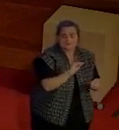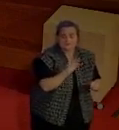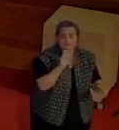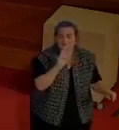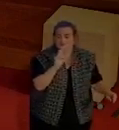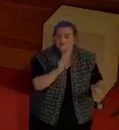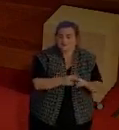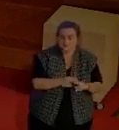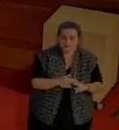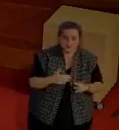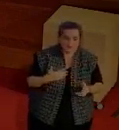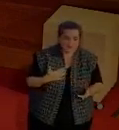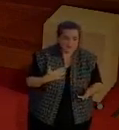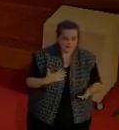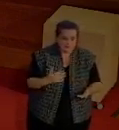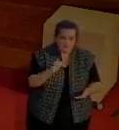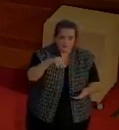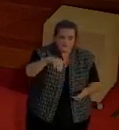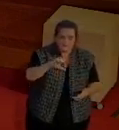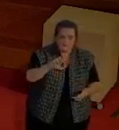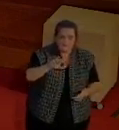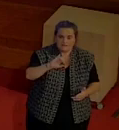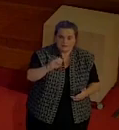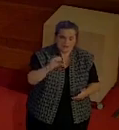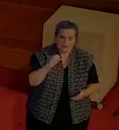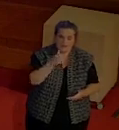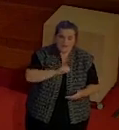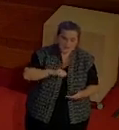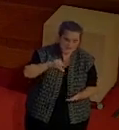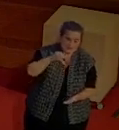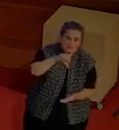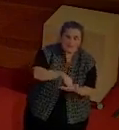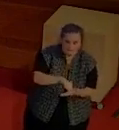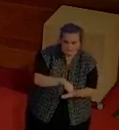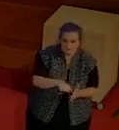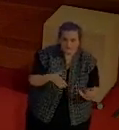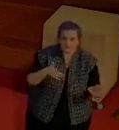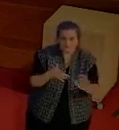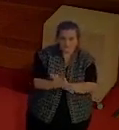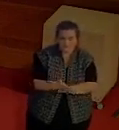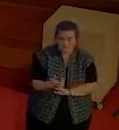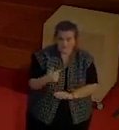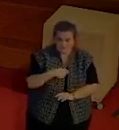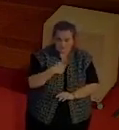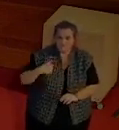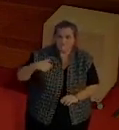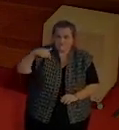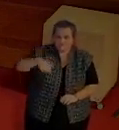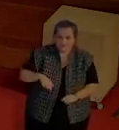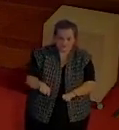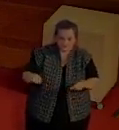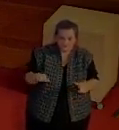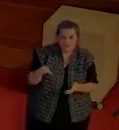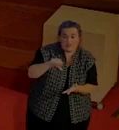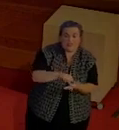centro el Imperio del centro quiere decir yo china estoy en el centro del escenario sois todos Vosotros los que